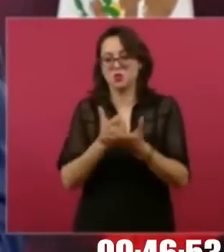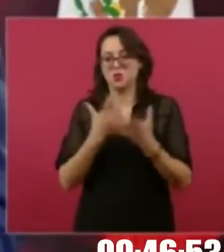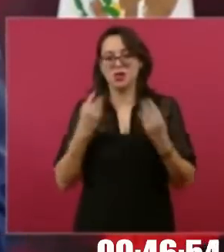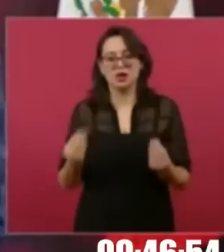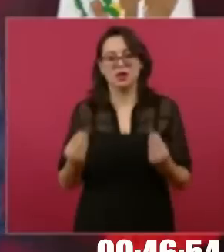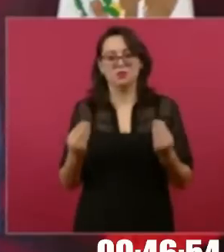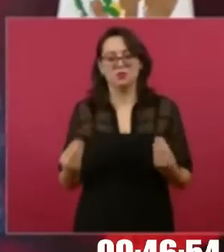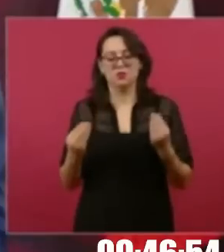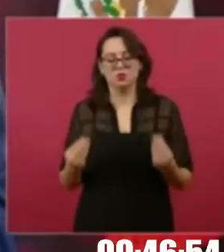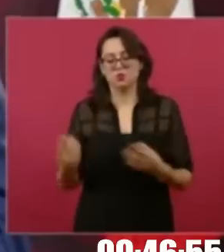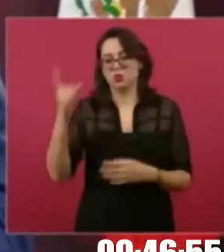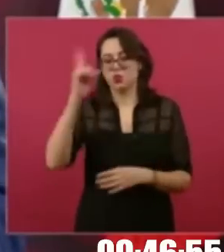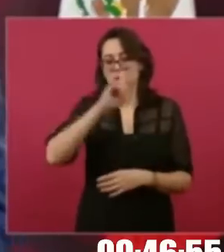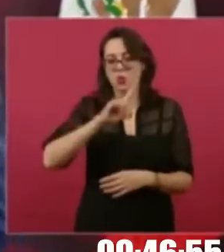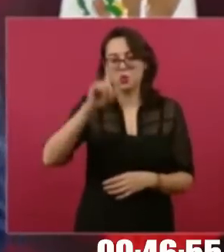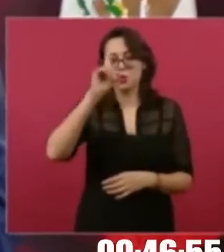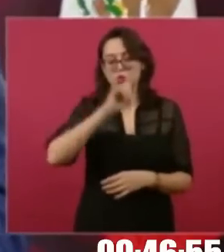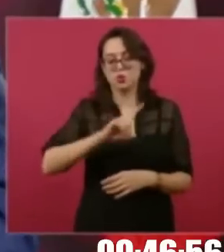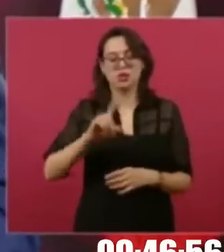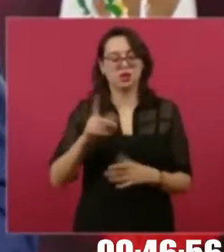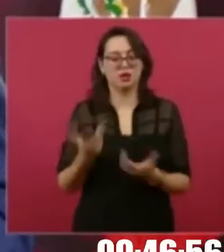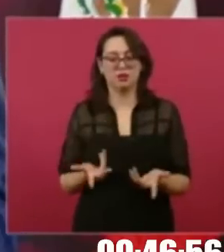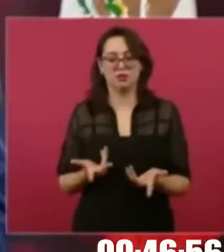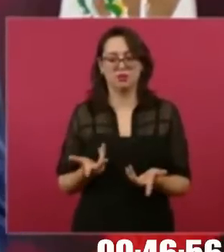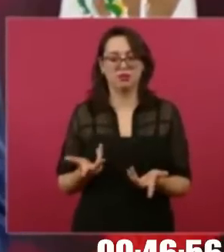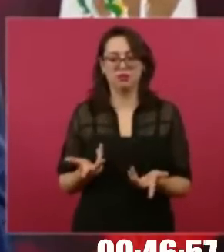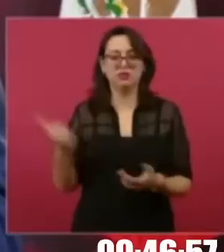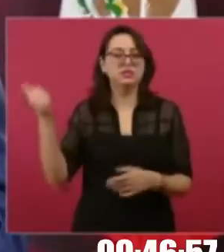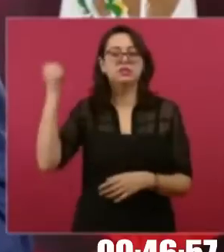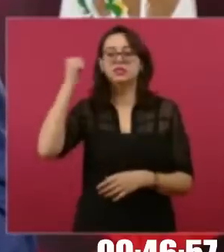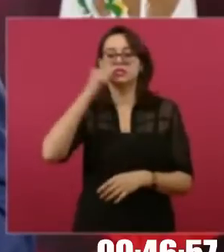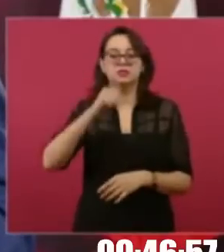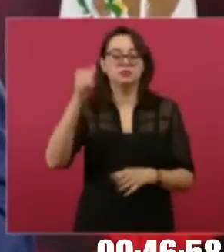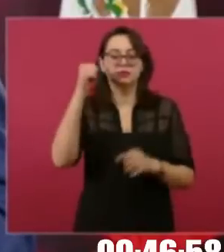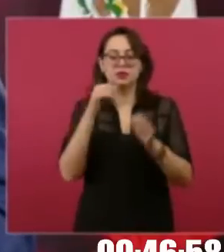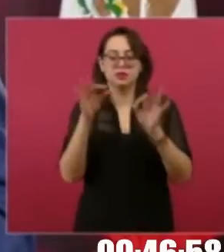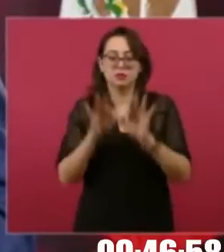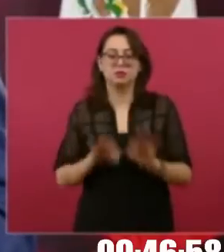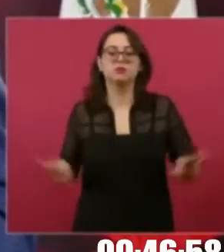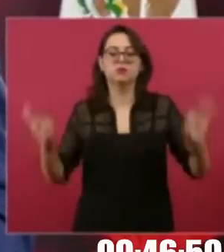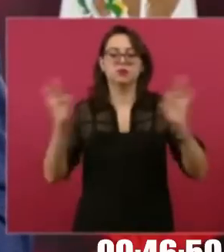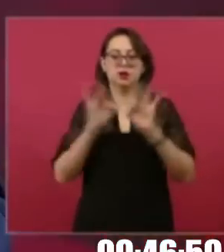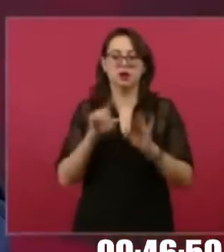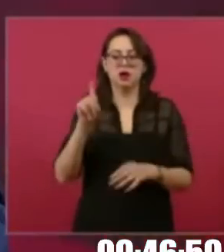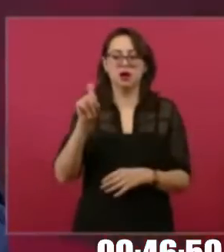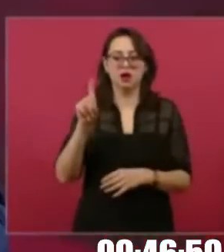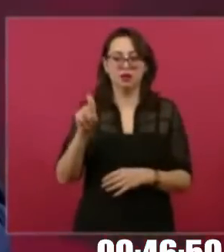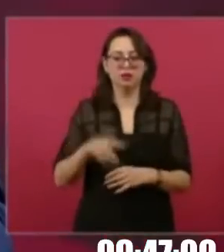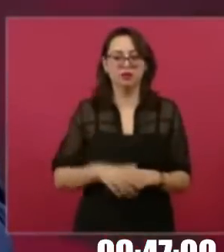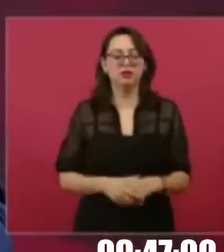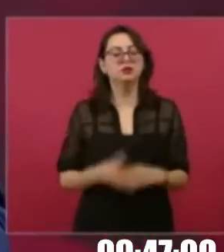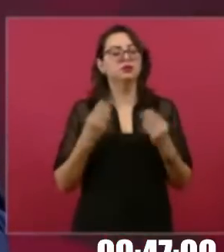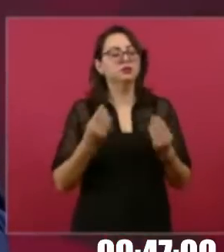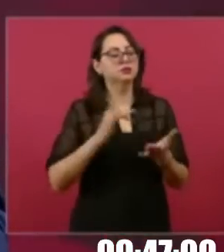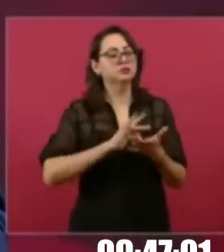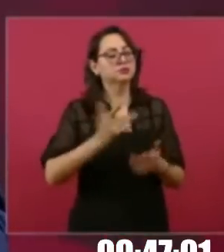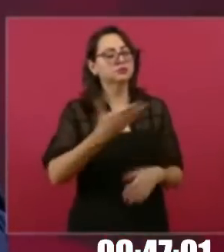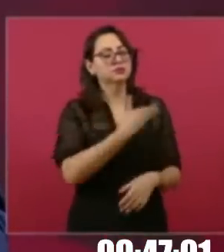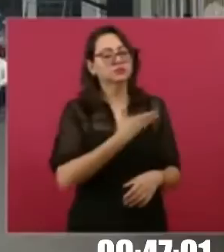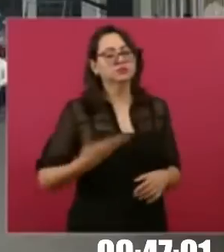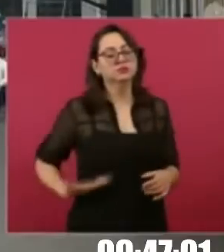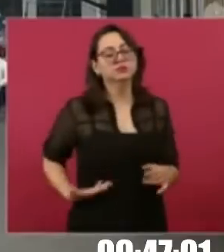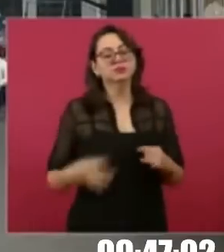se recomienda en todos los casos en todos los casos Muchas gracias presidente ya por último